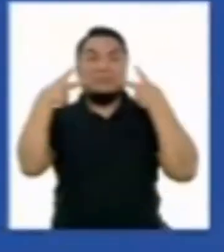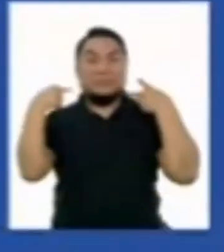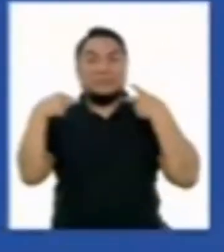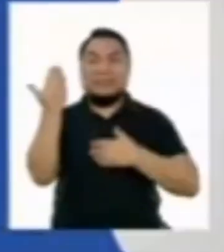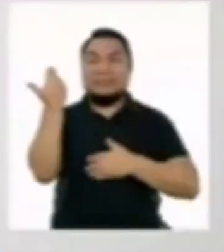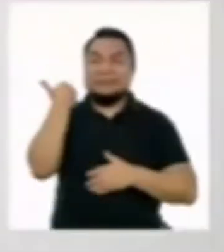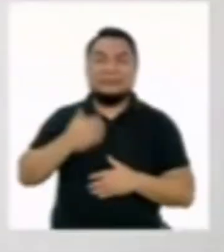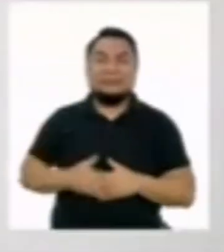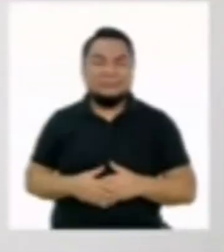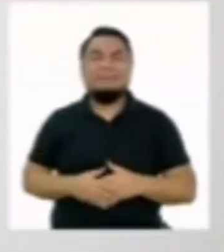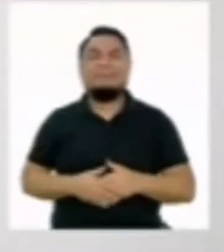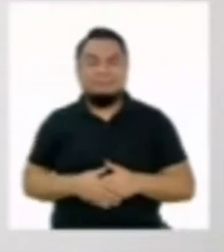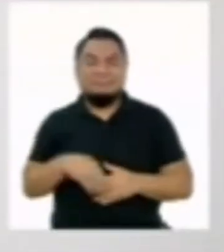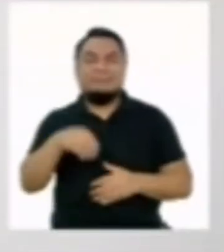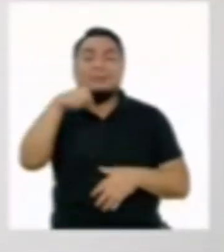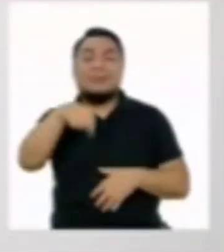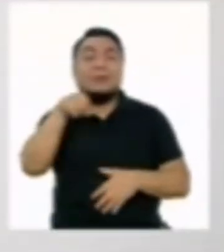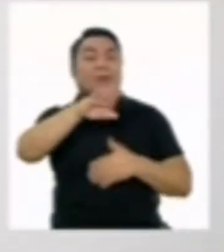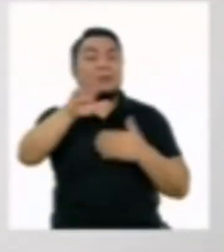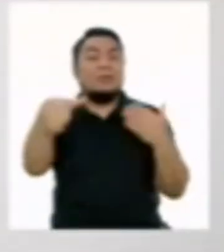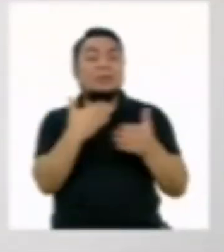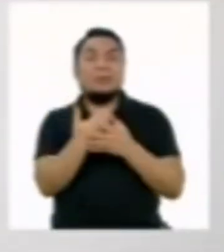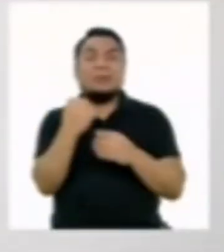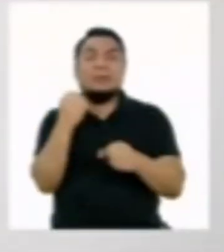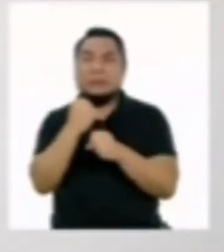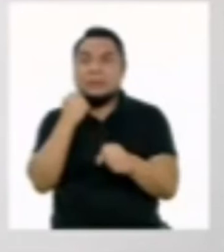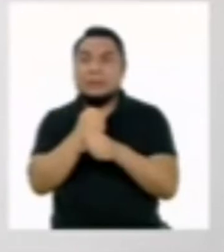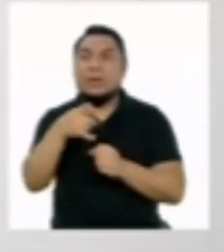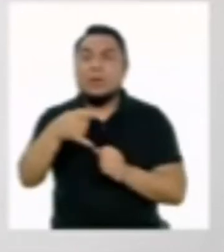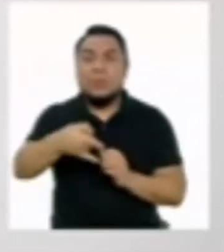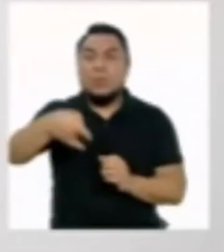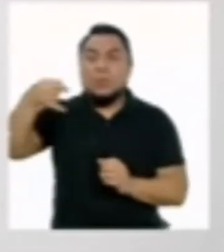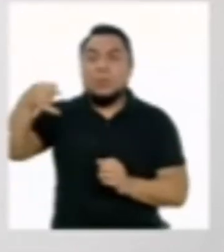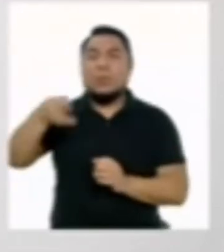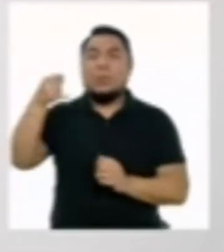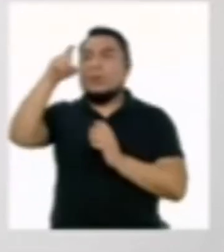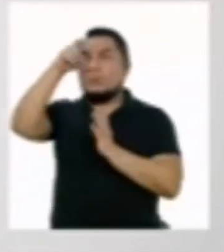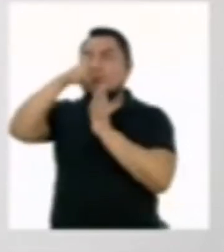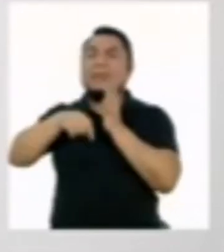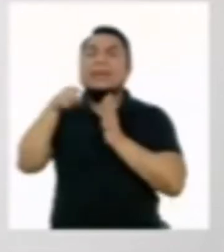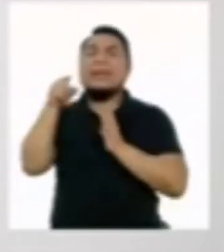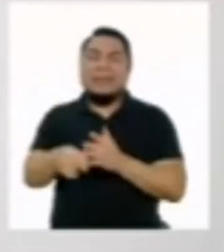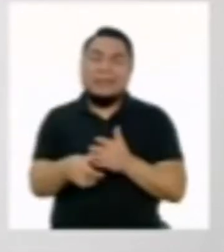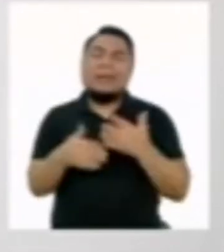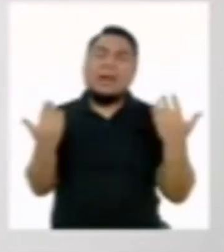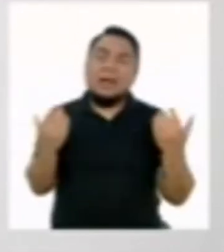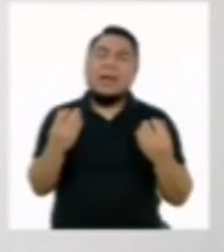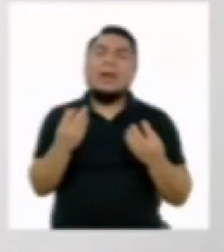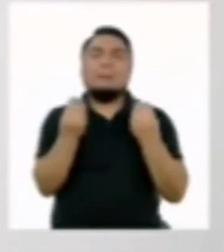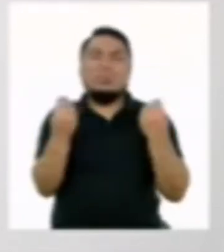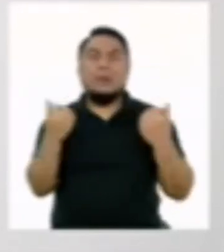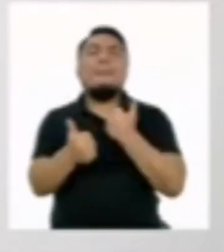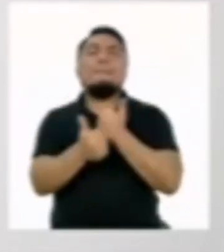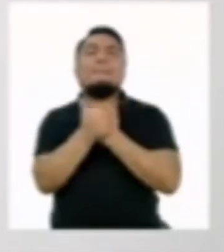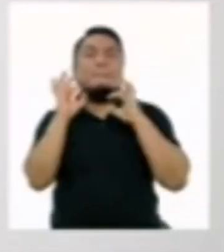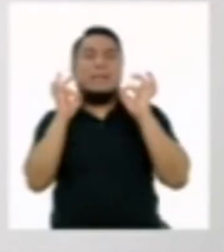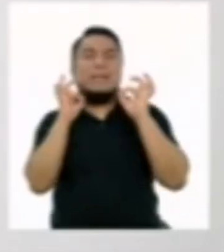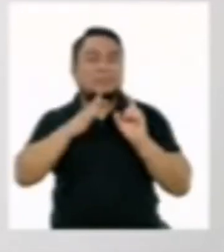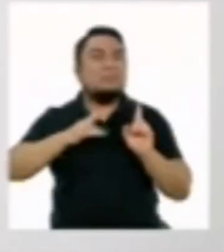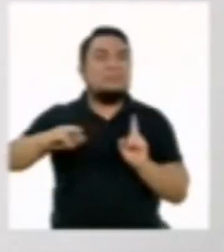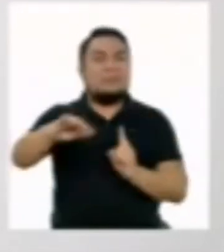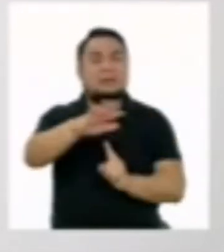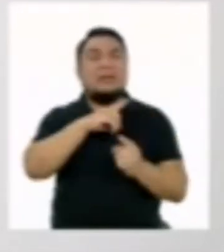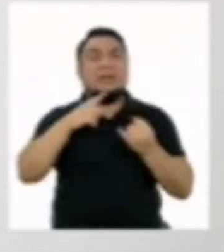Todas las actividades extractivas suelen conllevar grandes riesgos para nuestro ambiente y las